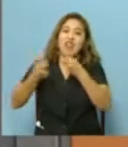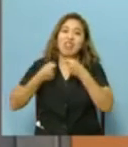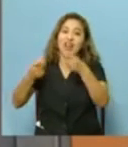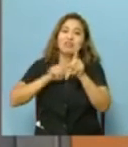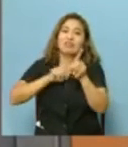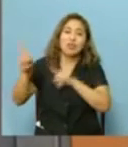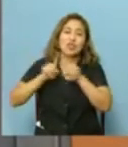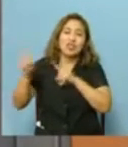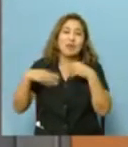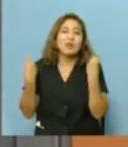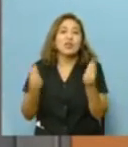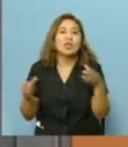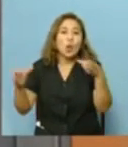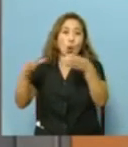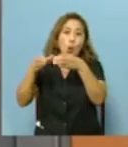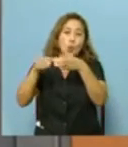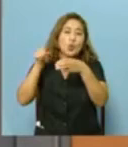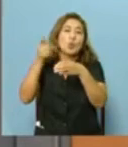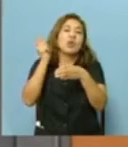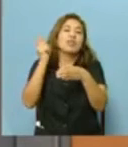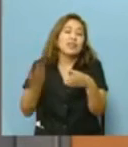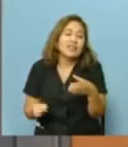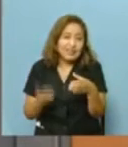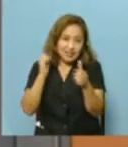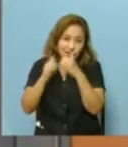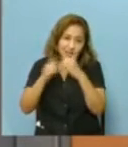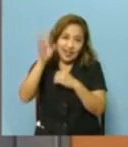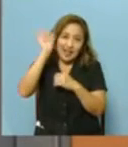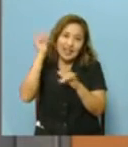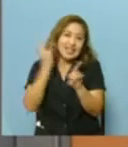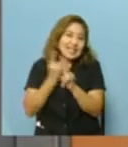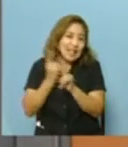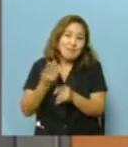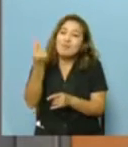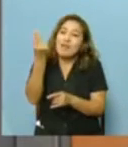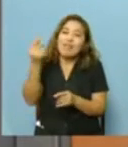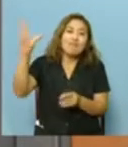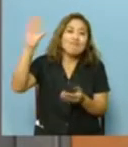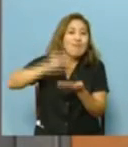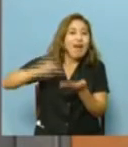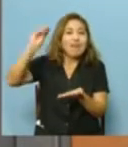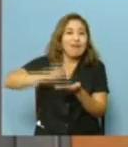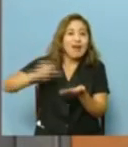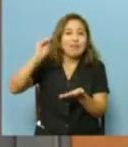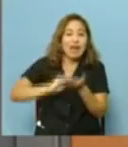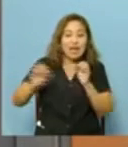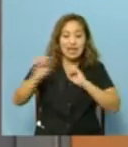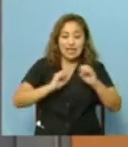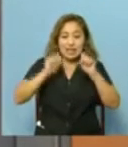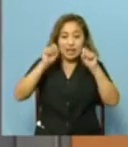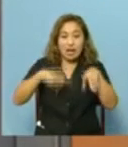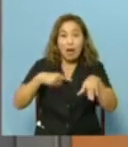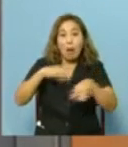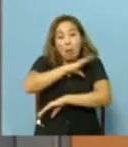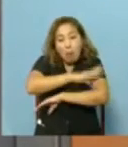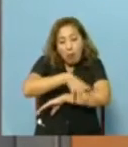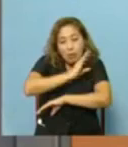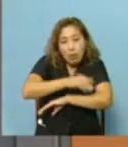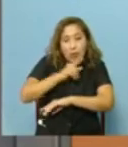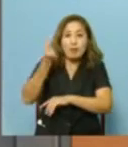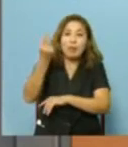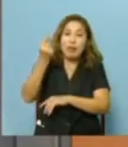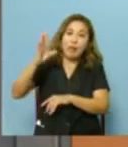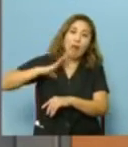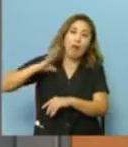acelerada a un grupo muy concentrado que históricamente siempre sale más rico de cada crisis que atraviesa mientras la mayoría nos hacemos cada vez más